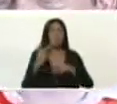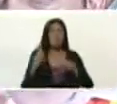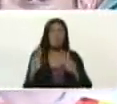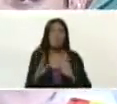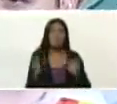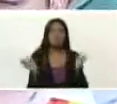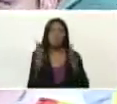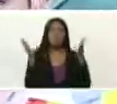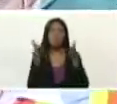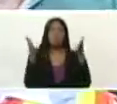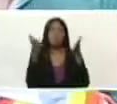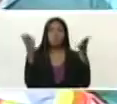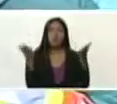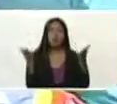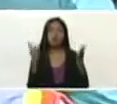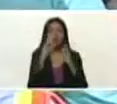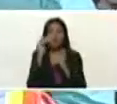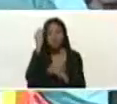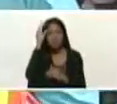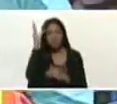elevando la capacidad productiva.